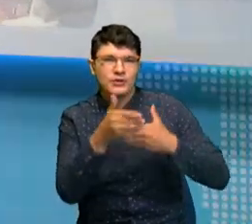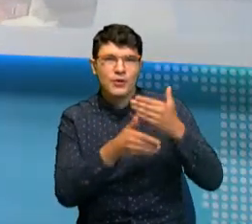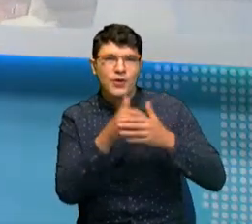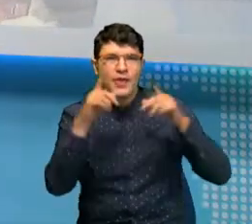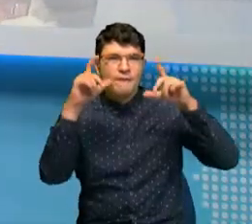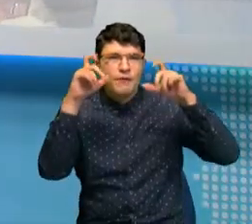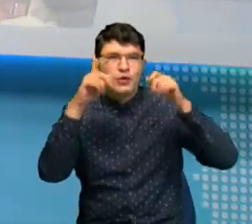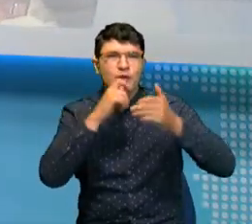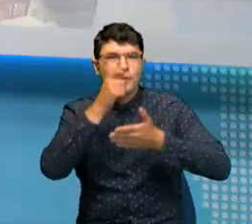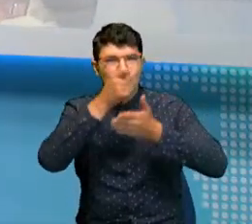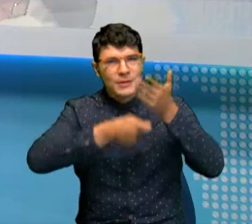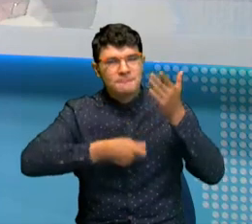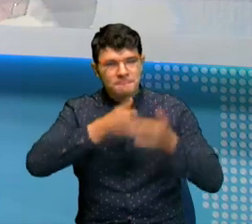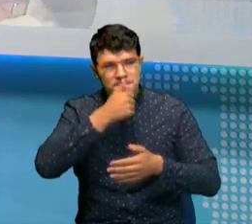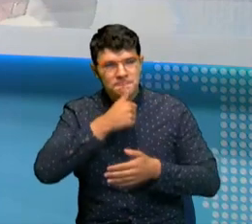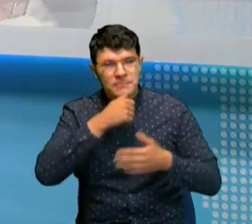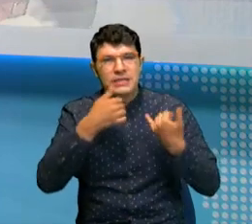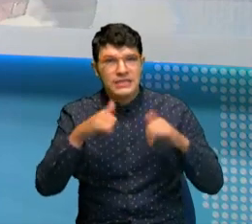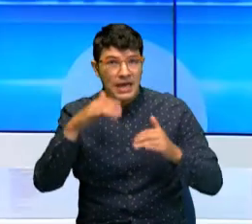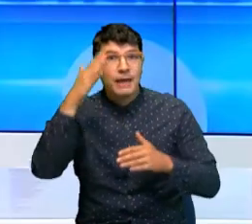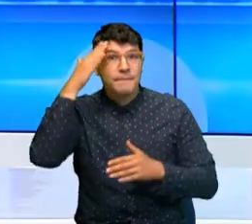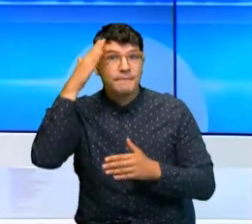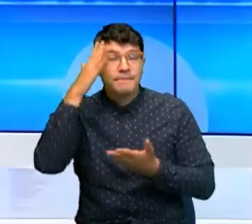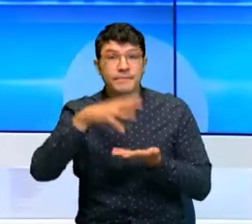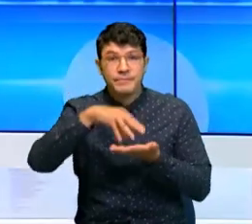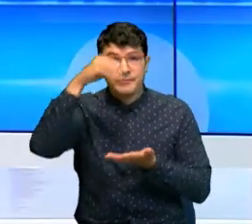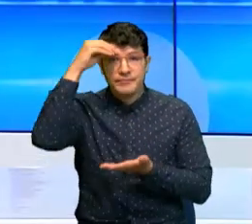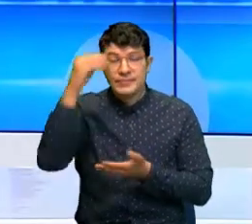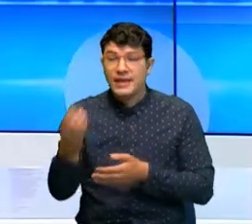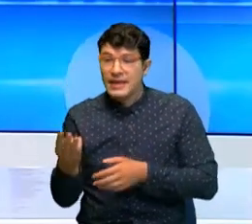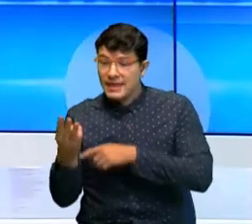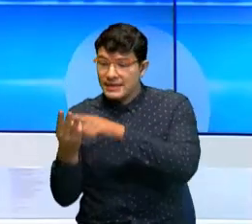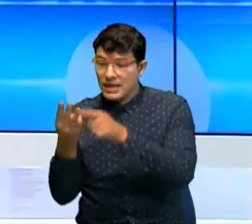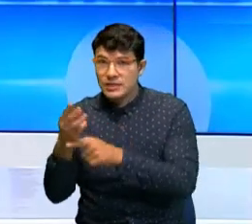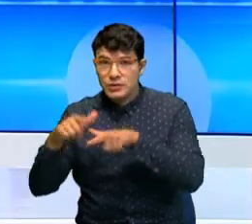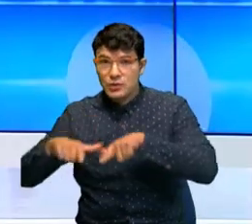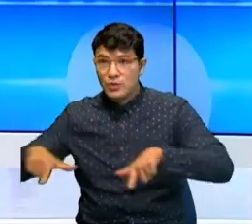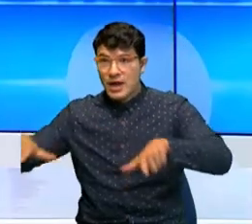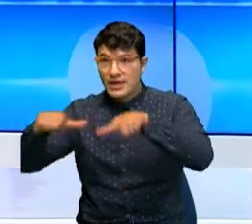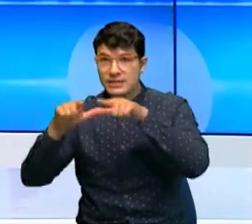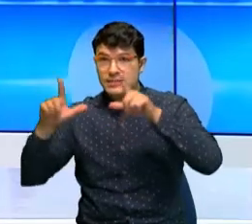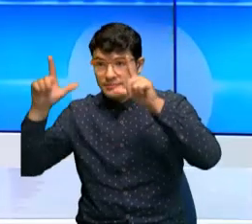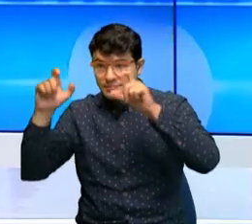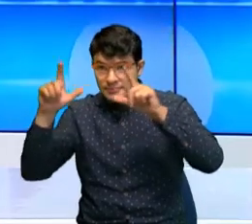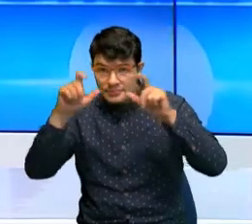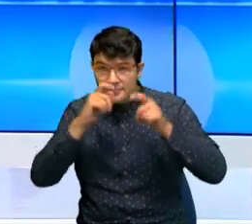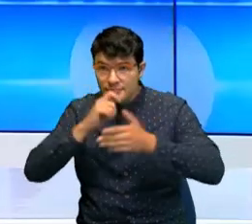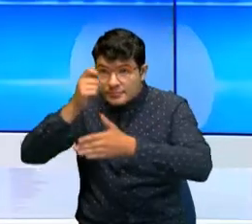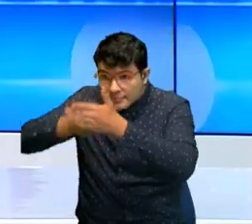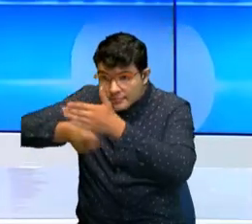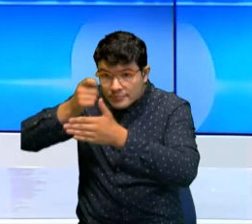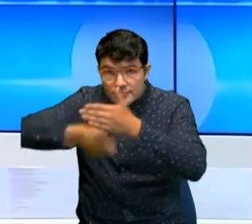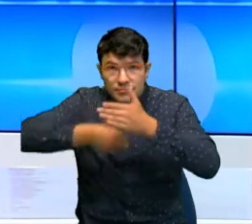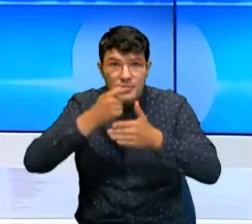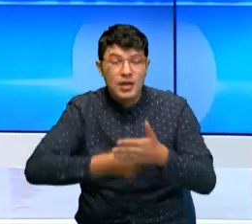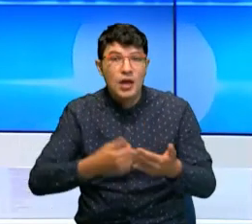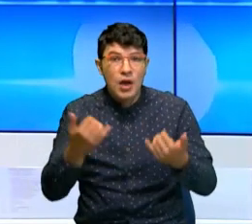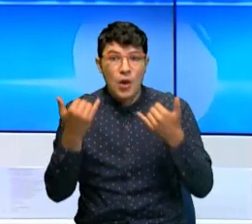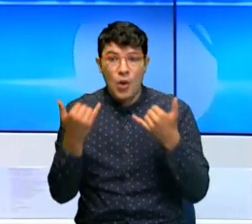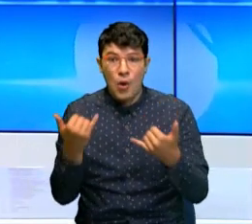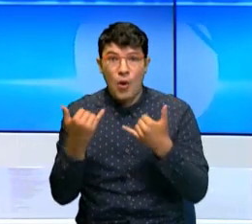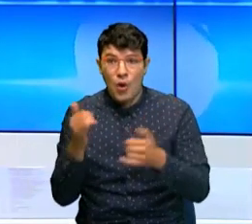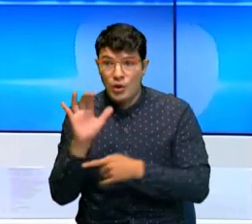pedagogía. Pues ya son dos puntos con tres cámaras que están funcionando de manera sancionatoria. Hoy, según